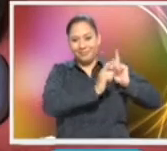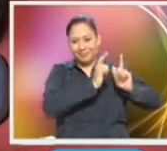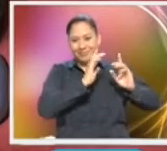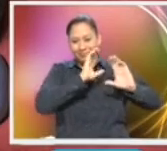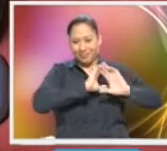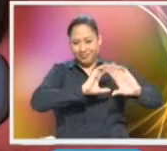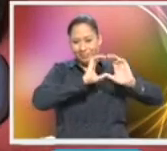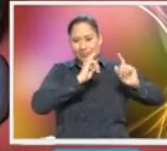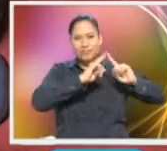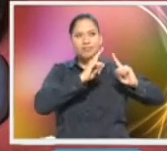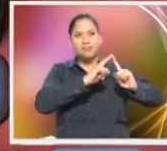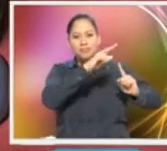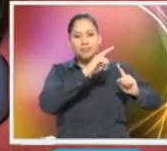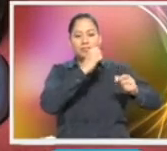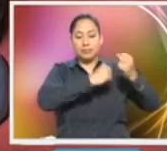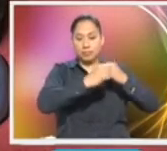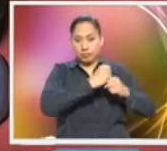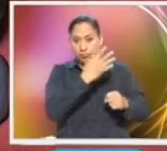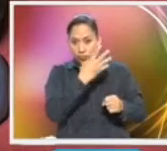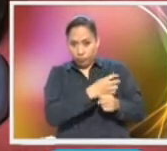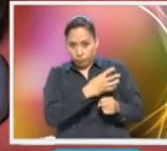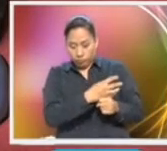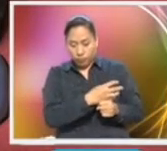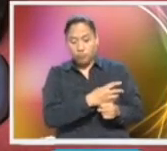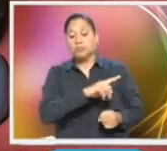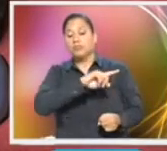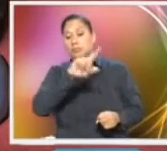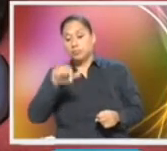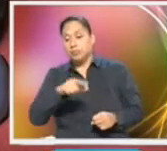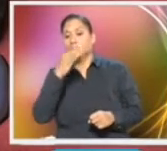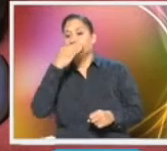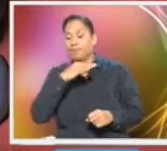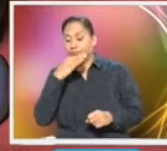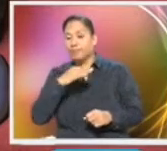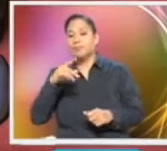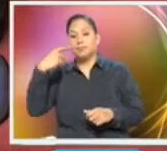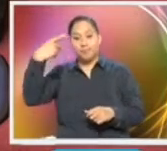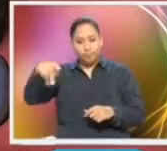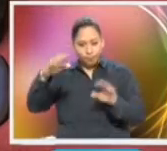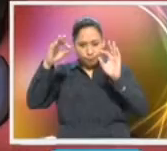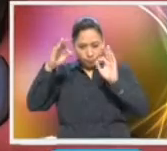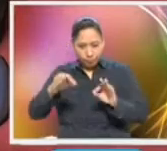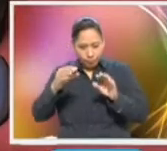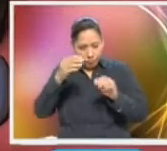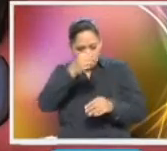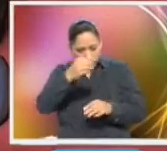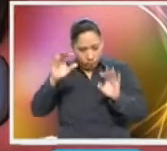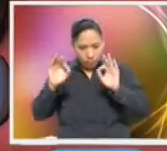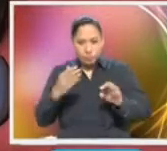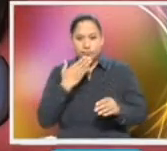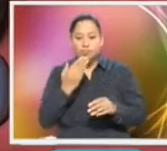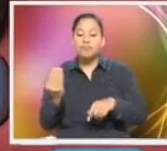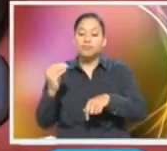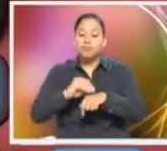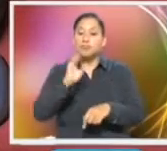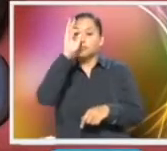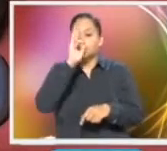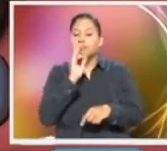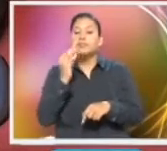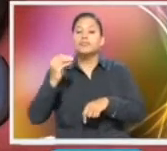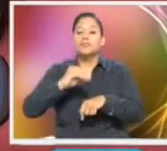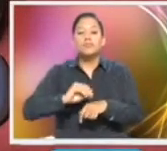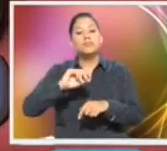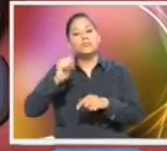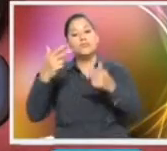como del siglo IV, y la fiesta propiamente incluye, o sea, la misa incluye otro